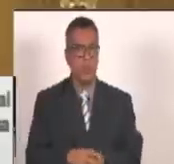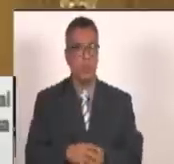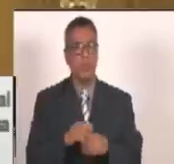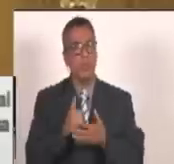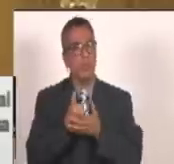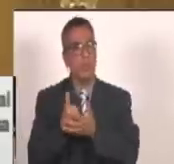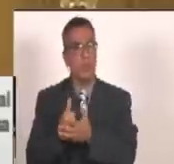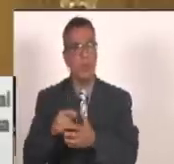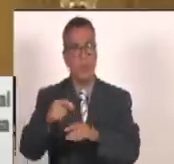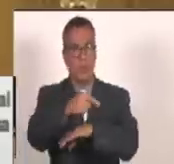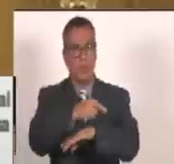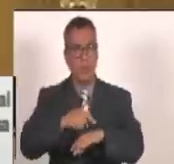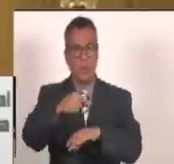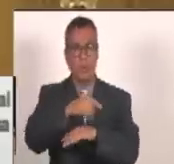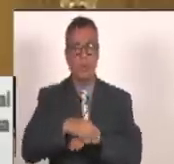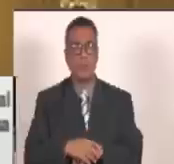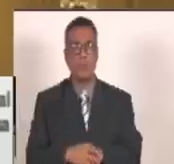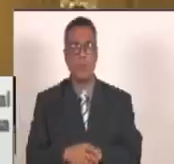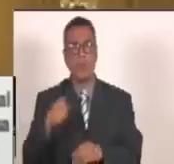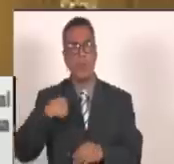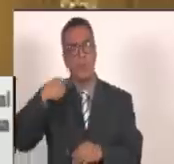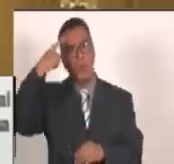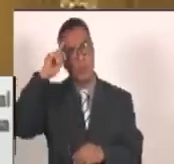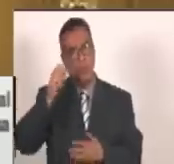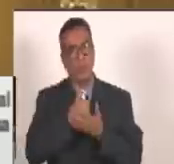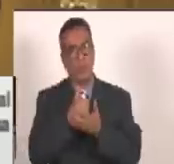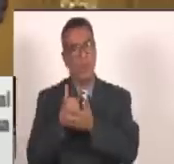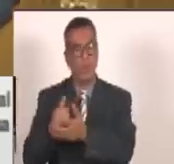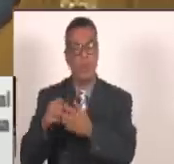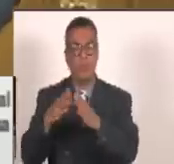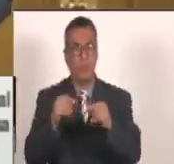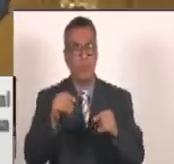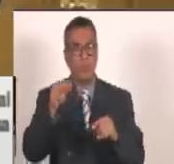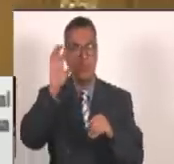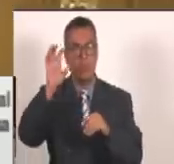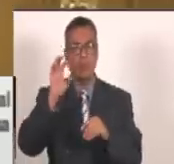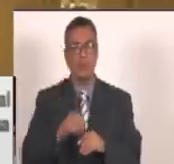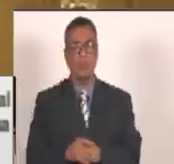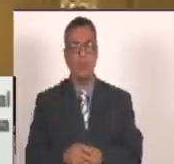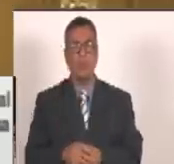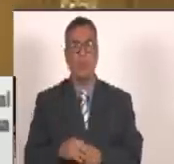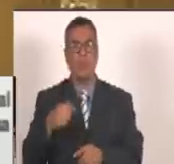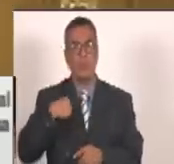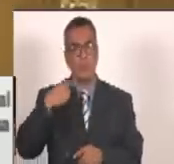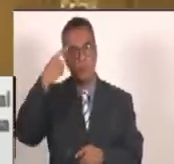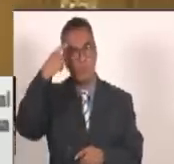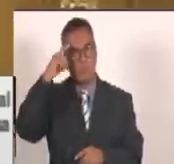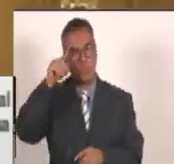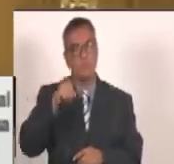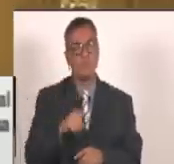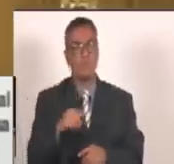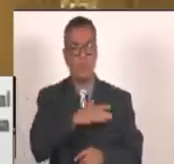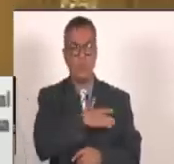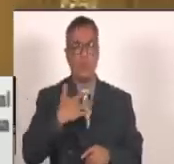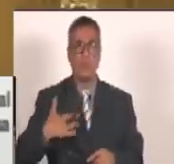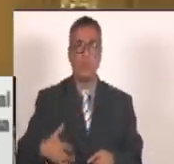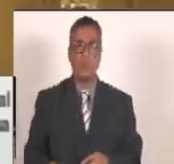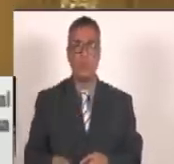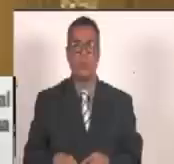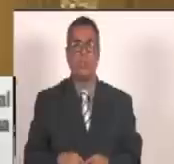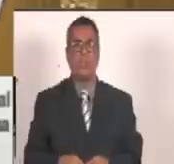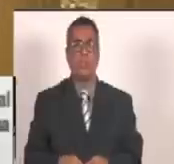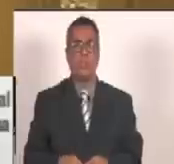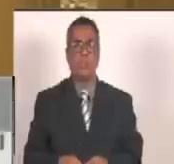era beneficioso para el gobierno. Yo creo que es beneficioso para el país, porque al fin y al cabo, los chinos, lo